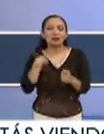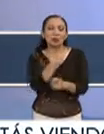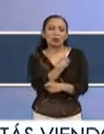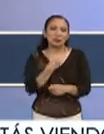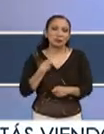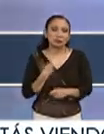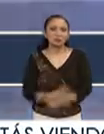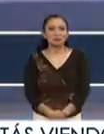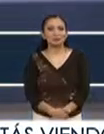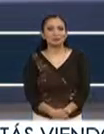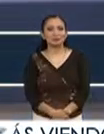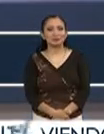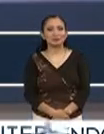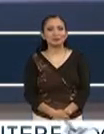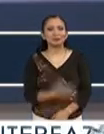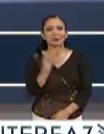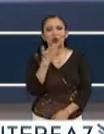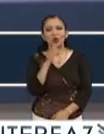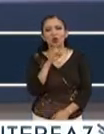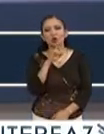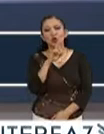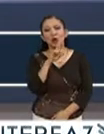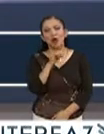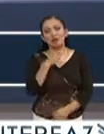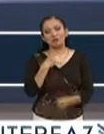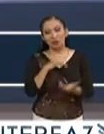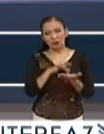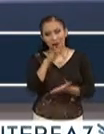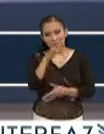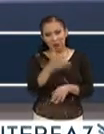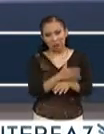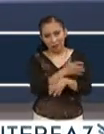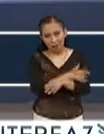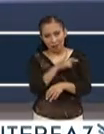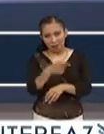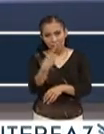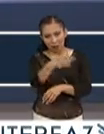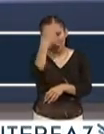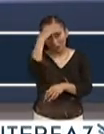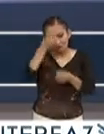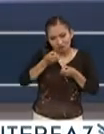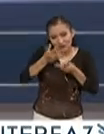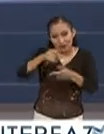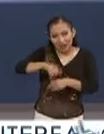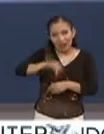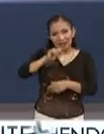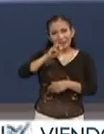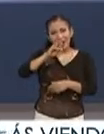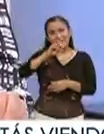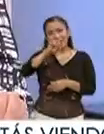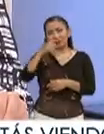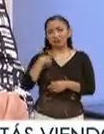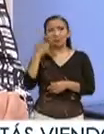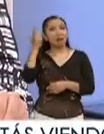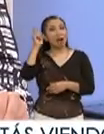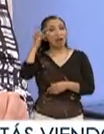compromisos. Muy bien, Úrsula Adriana, pues muchísimas gracias por habernos compartido tu experiencia aquí en Interfaz. Te